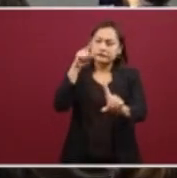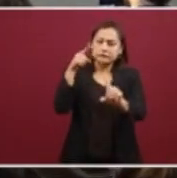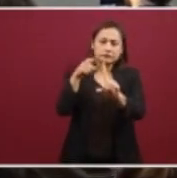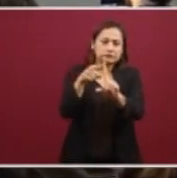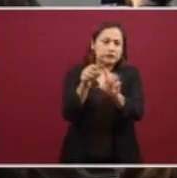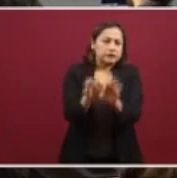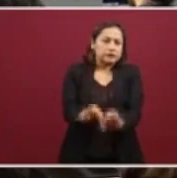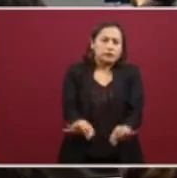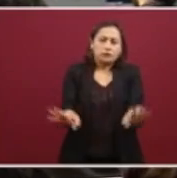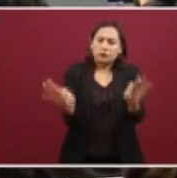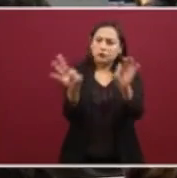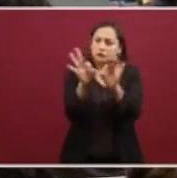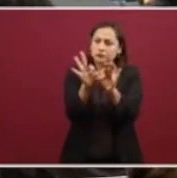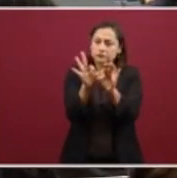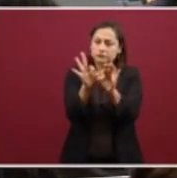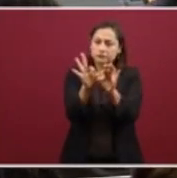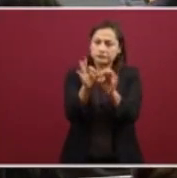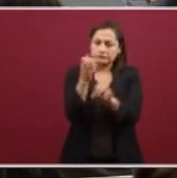principal.